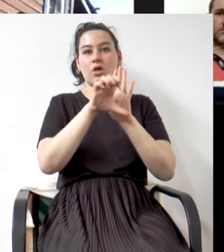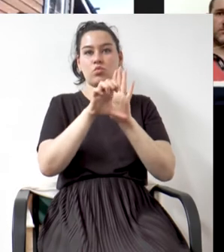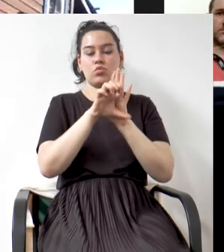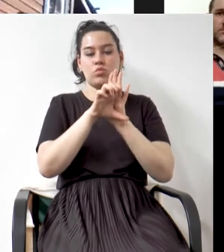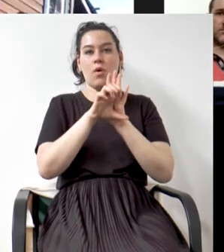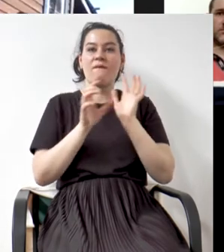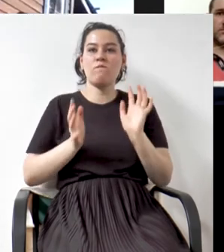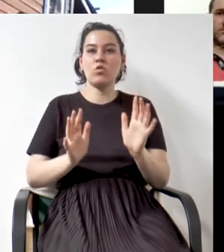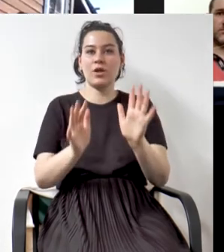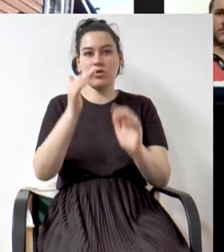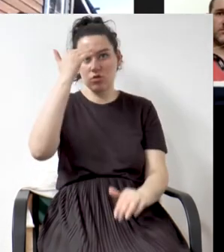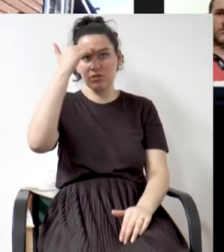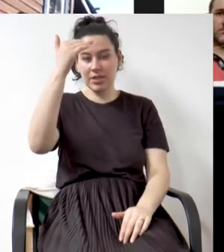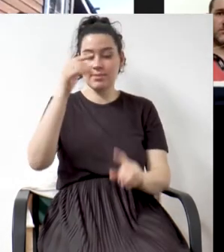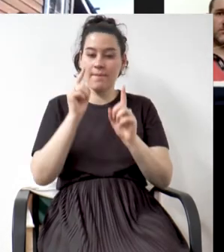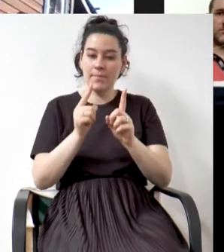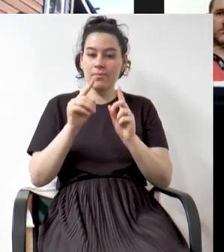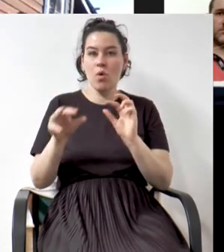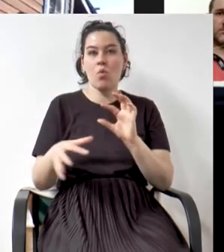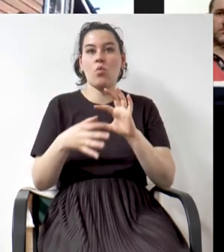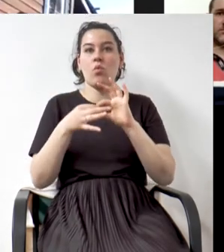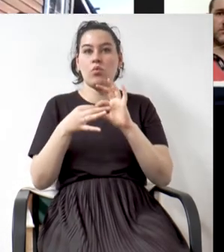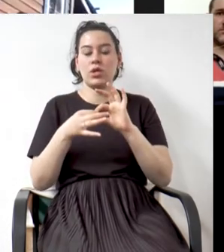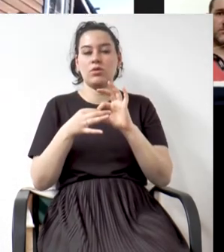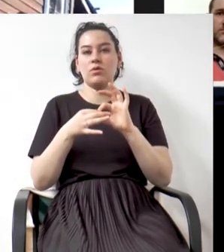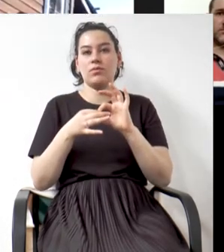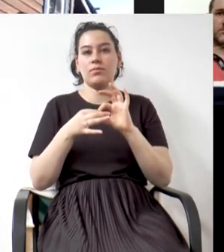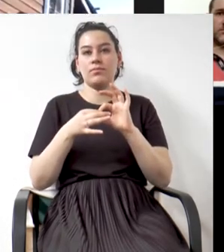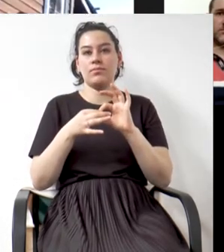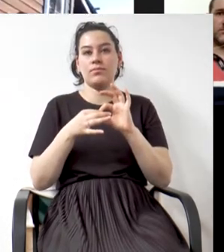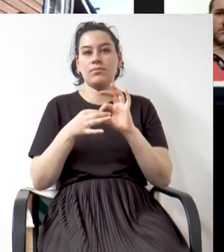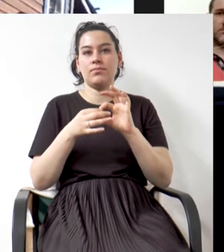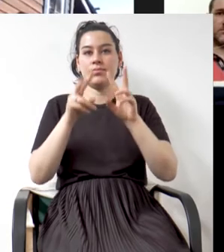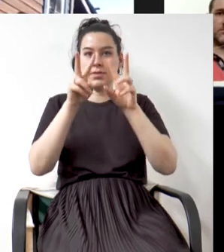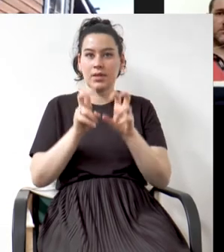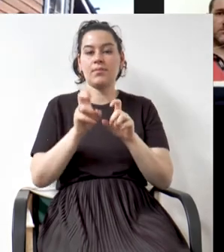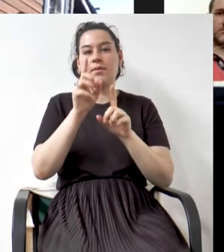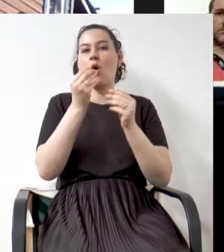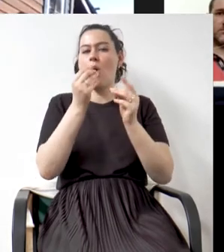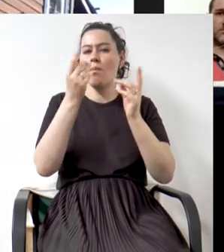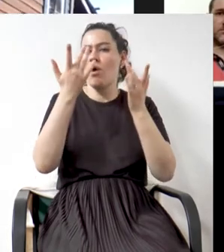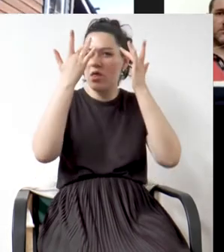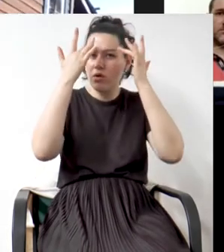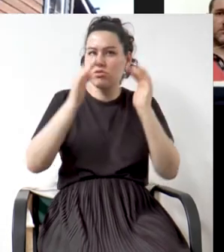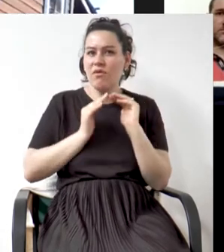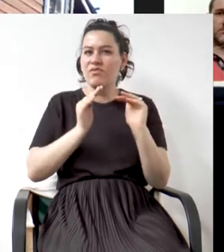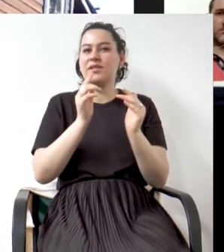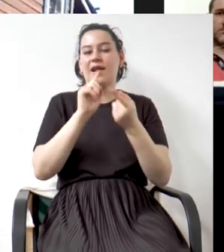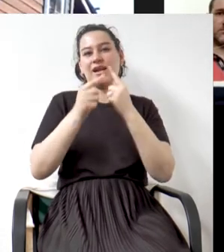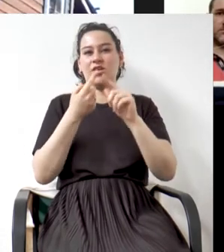docente, sosteniendo a su vez el robustecimiento, ¿verdad?, del campo académico, la educación física y los campos conexos.